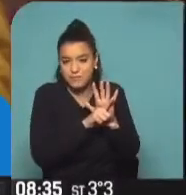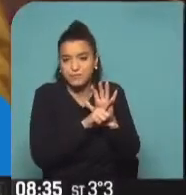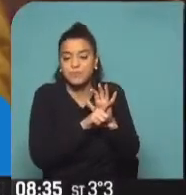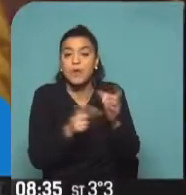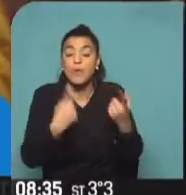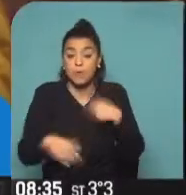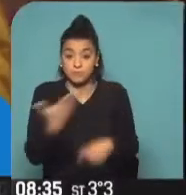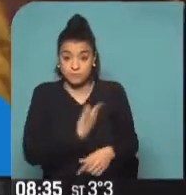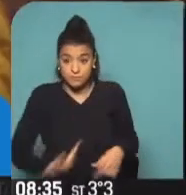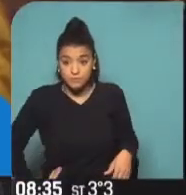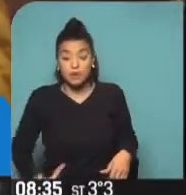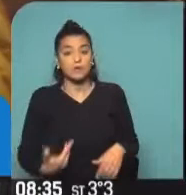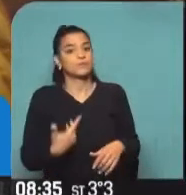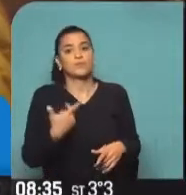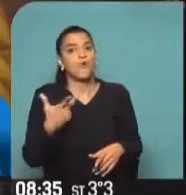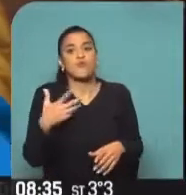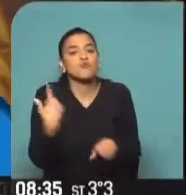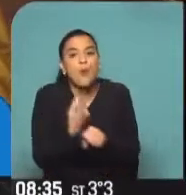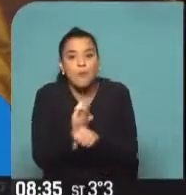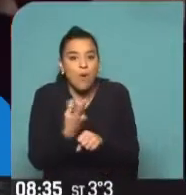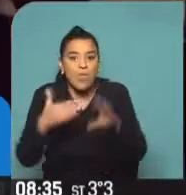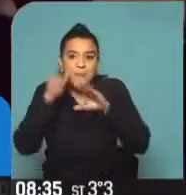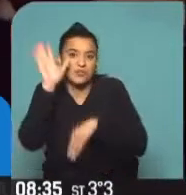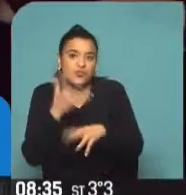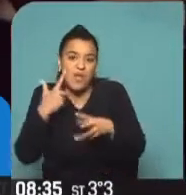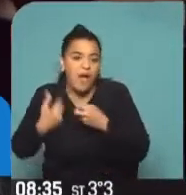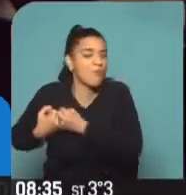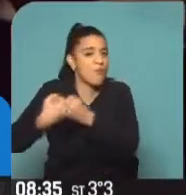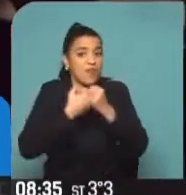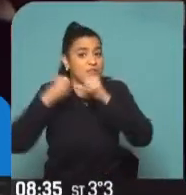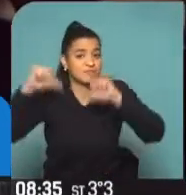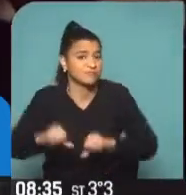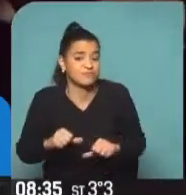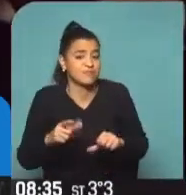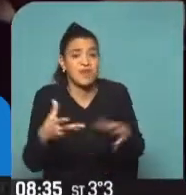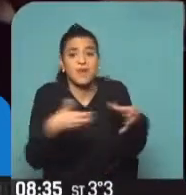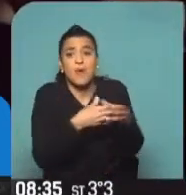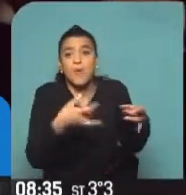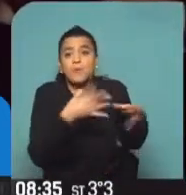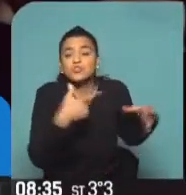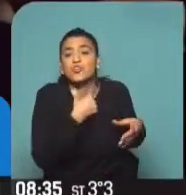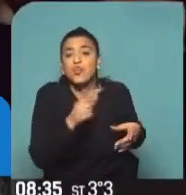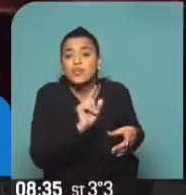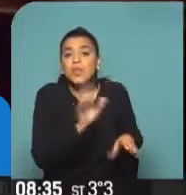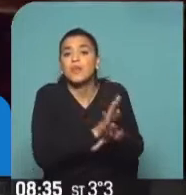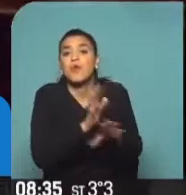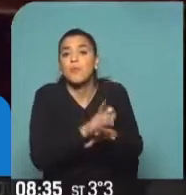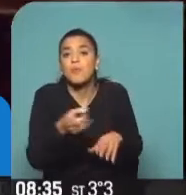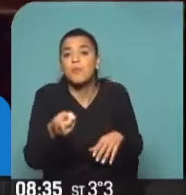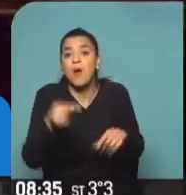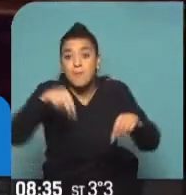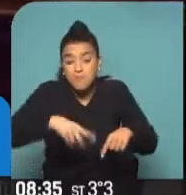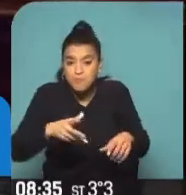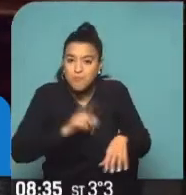a un Ejecutivo sin la capacidad para juntar mayoría y una oposición que tampoco quiere ser vista como poniendo palos en la rueda en este momento